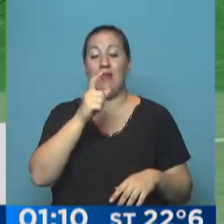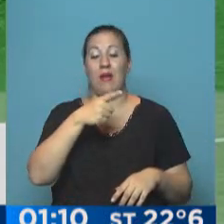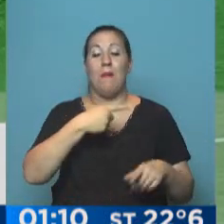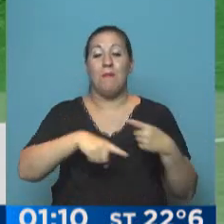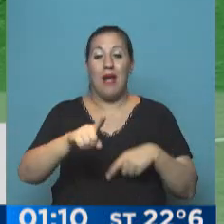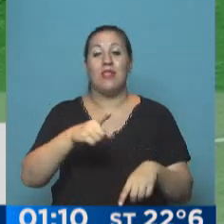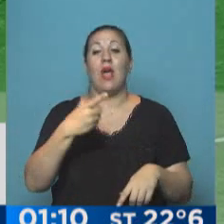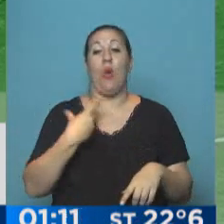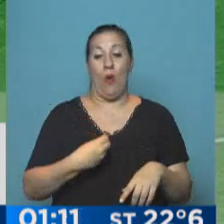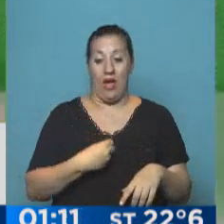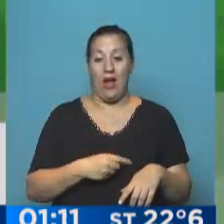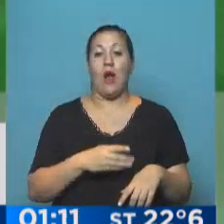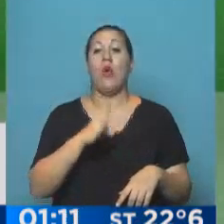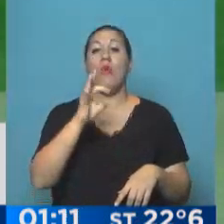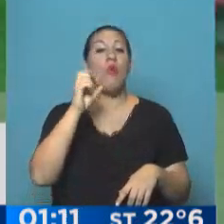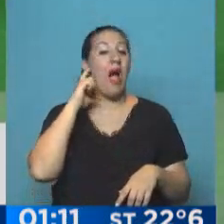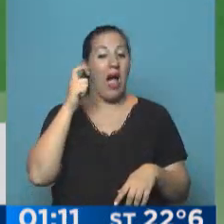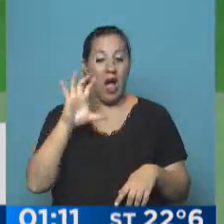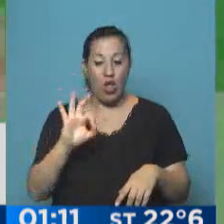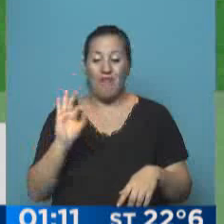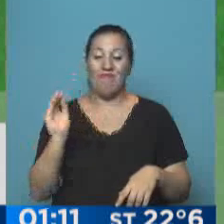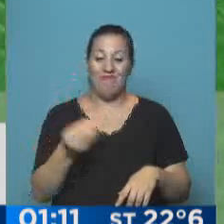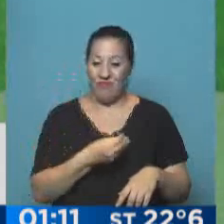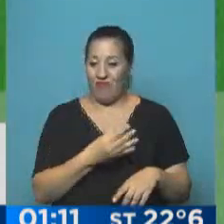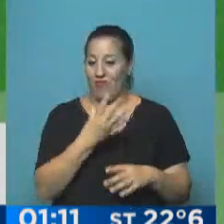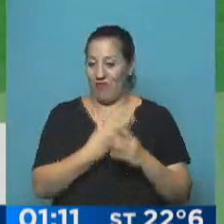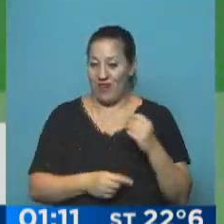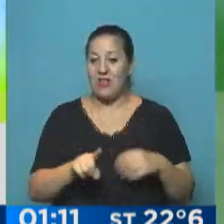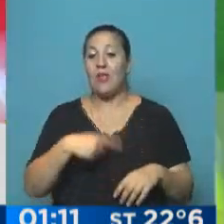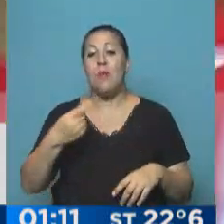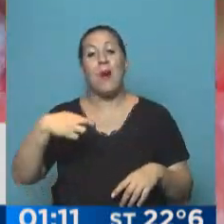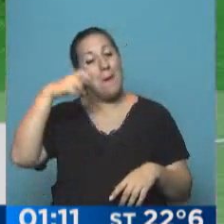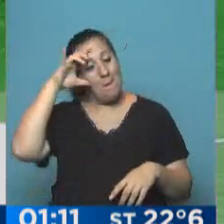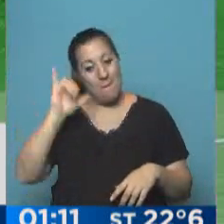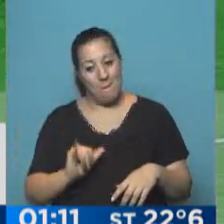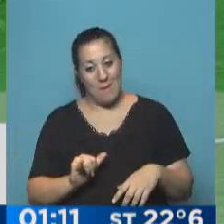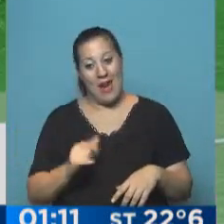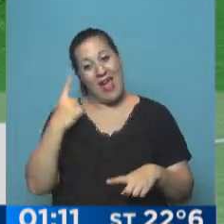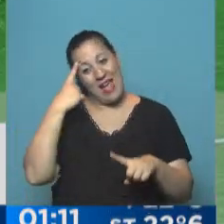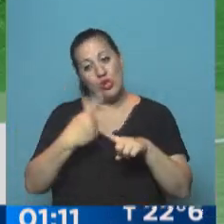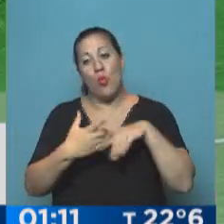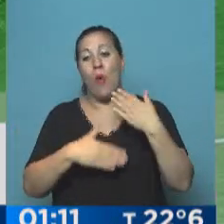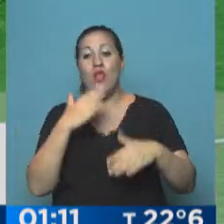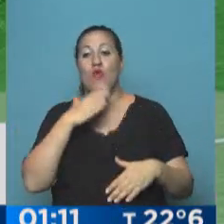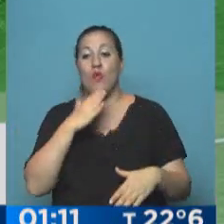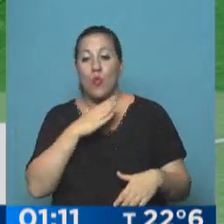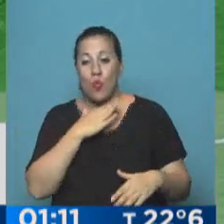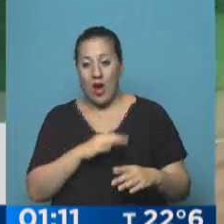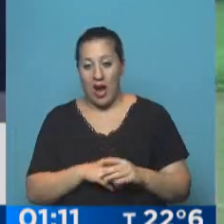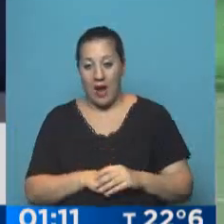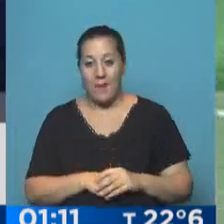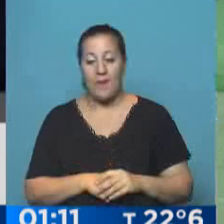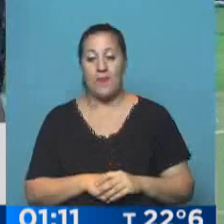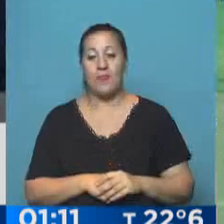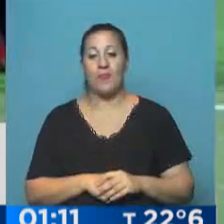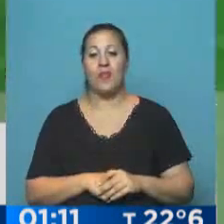Huracán. Bogado no podía convertir. Después llegaba el momento de Pérez, del ex Boca, que desde los 12 pasos convertía